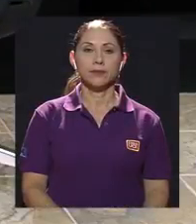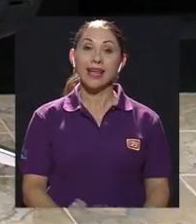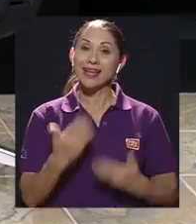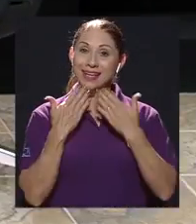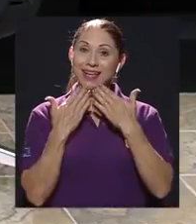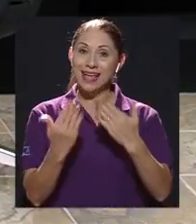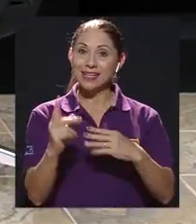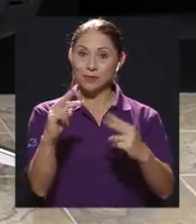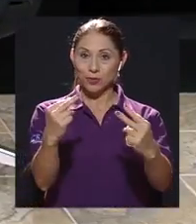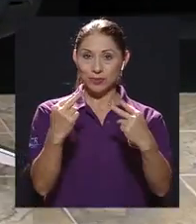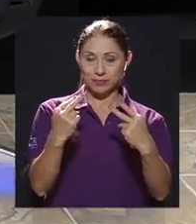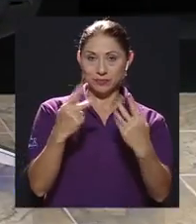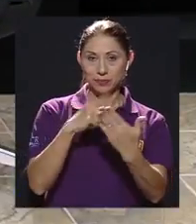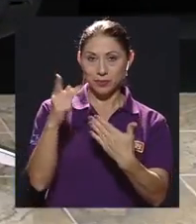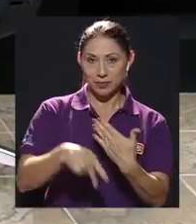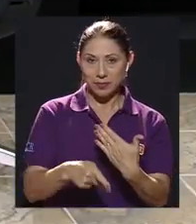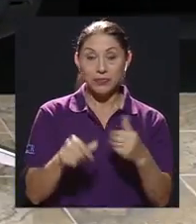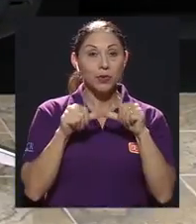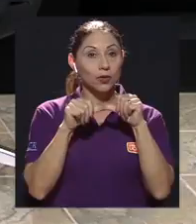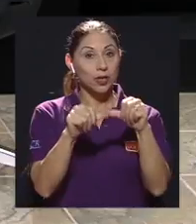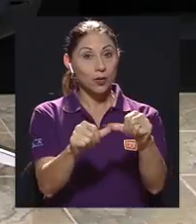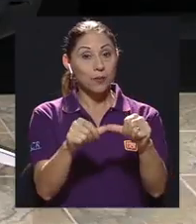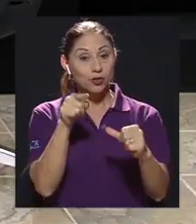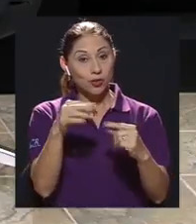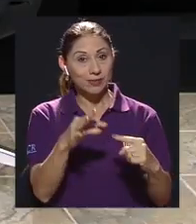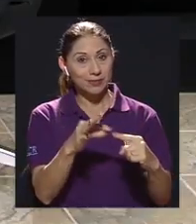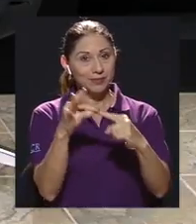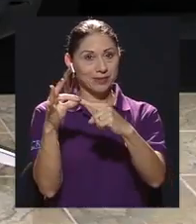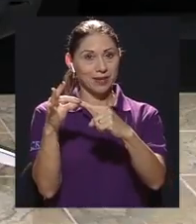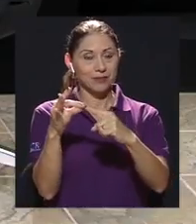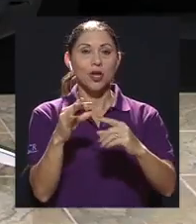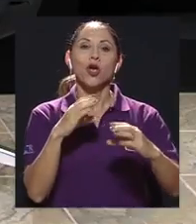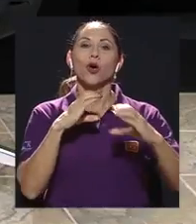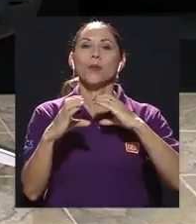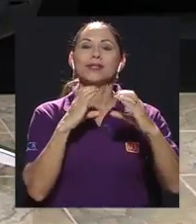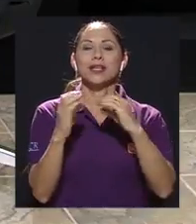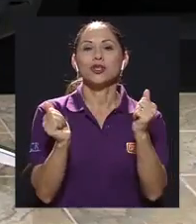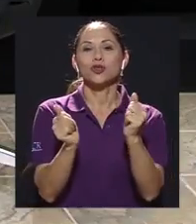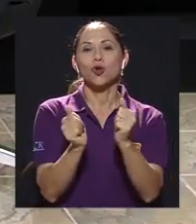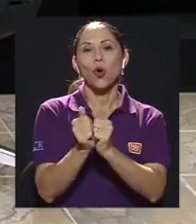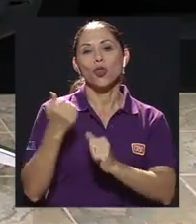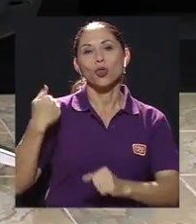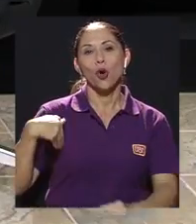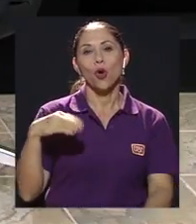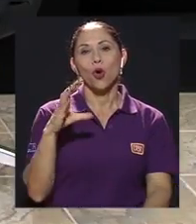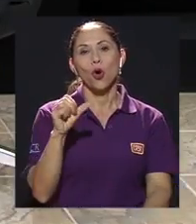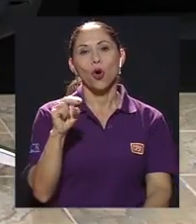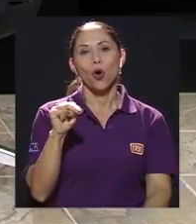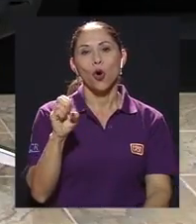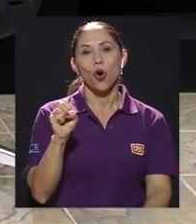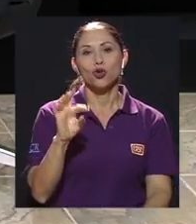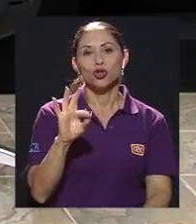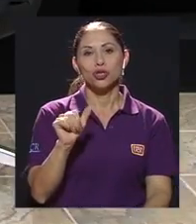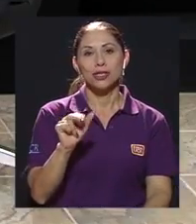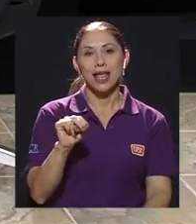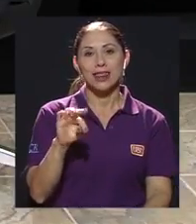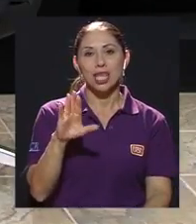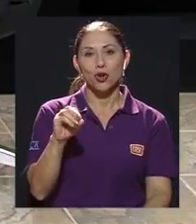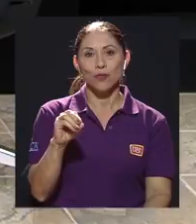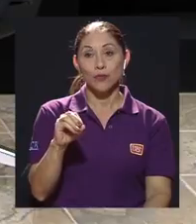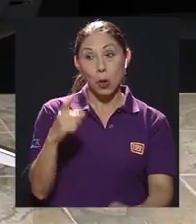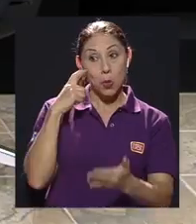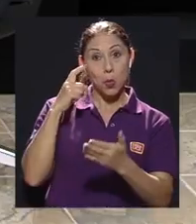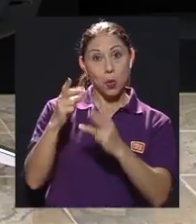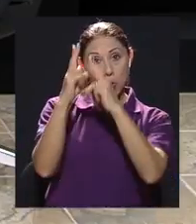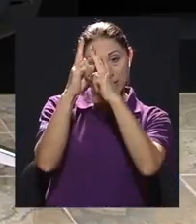Gracias por su sintonía. Continuamos con este programa especial, Conversaciones con Don Constantino. Es un homenaje a don